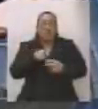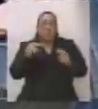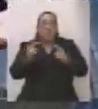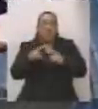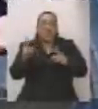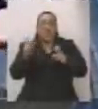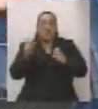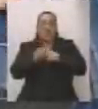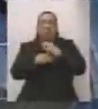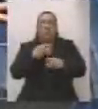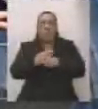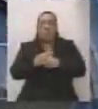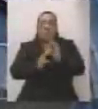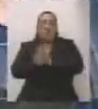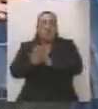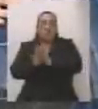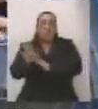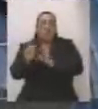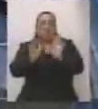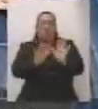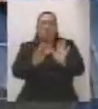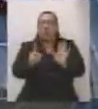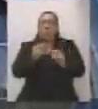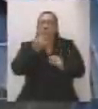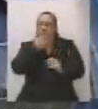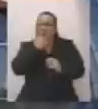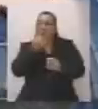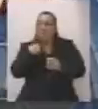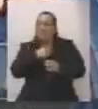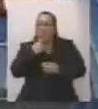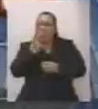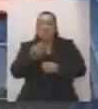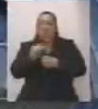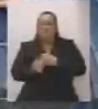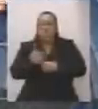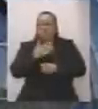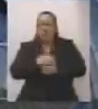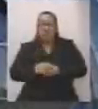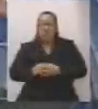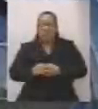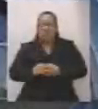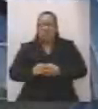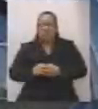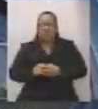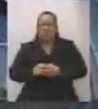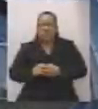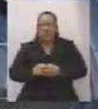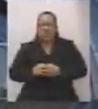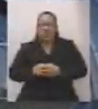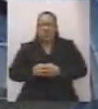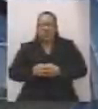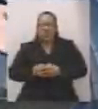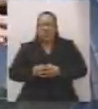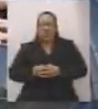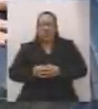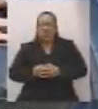la globalización, eso sería un gran error, porque como estábamos diciendo al principio, la globalización